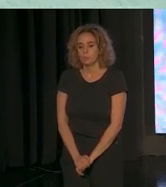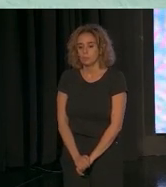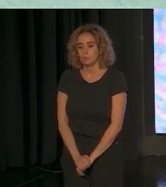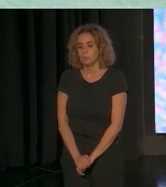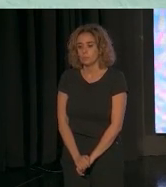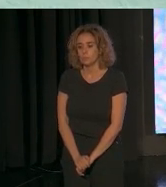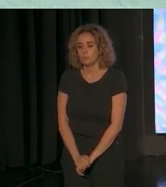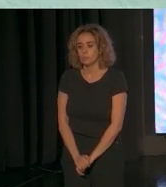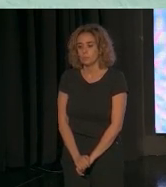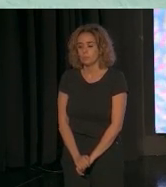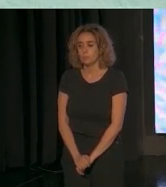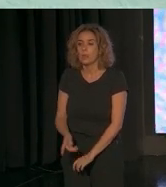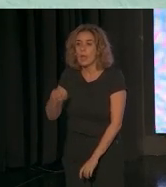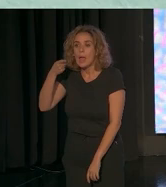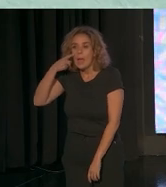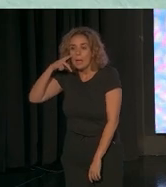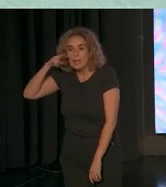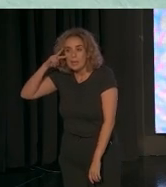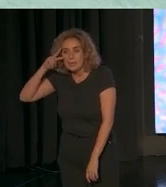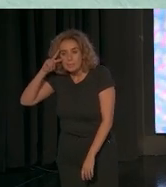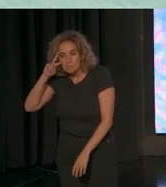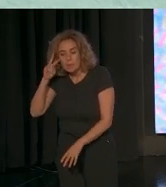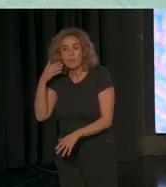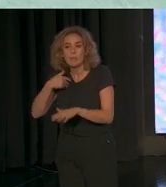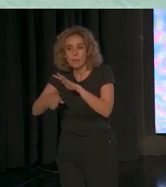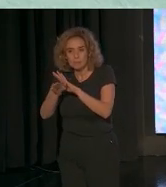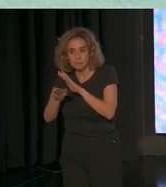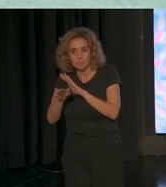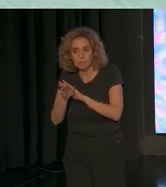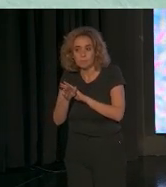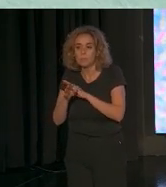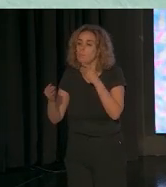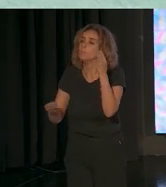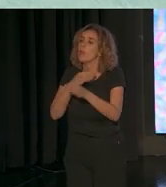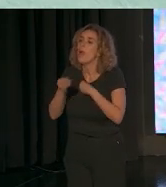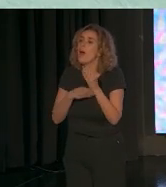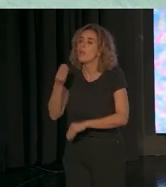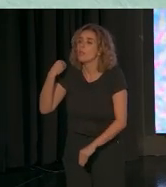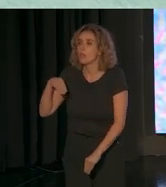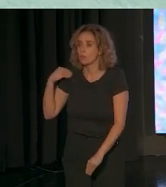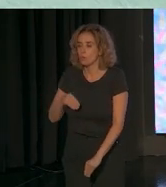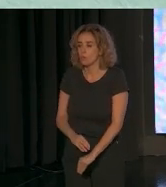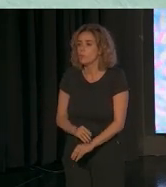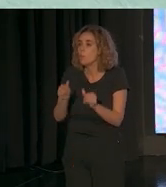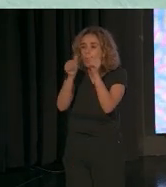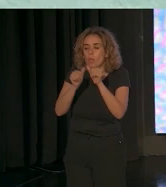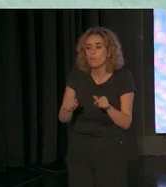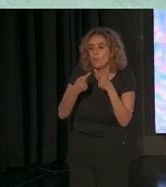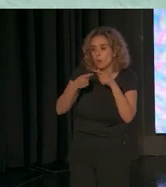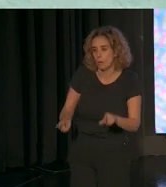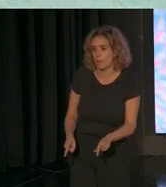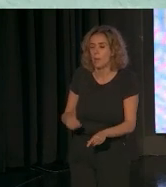No aprendemos de la experiencia, no lo digo yo, lo decía Dewey. Podemos estar haciendo lo mismo 20 años. Aprendemos